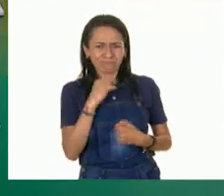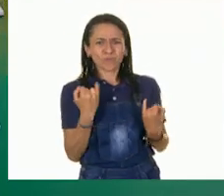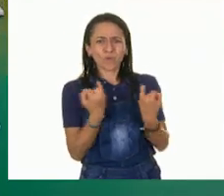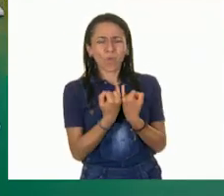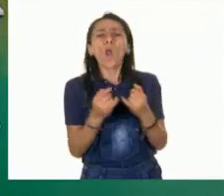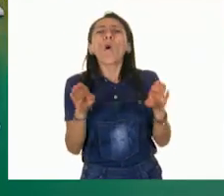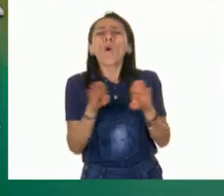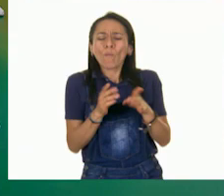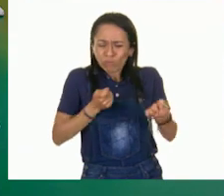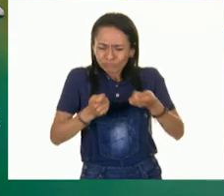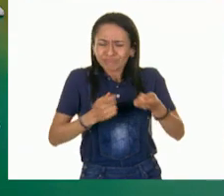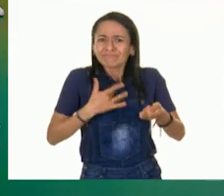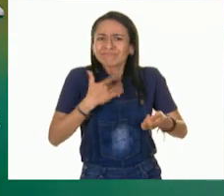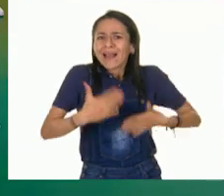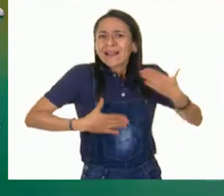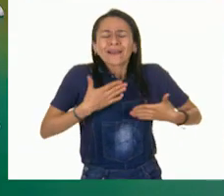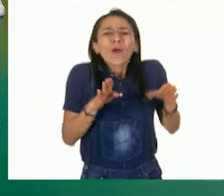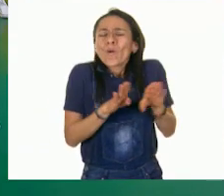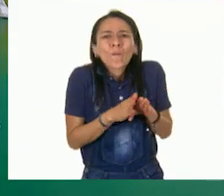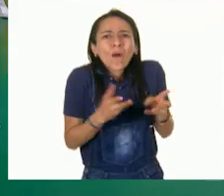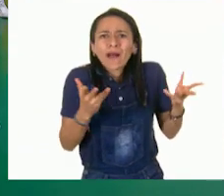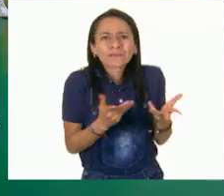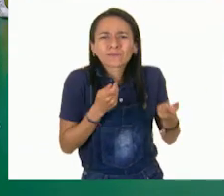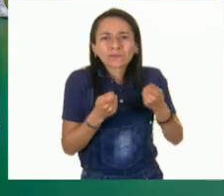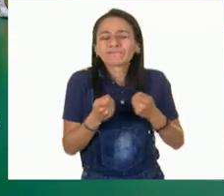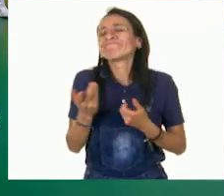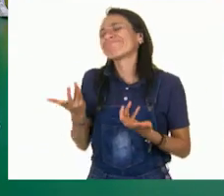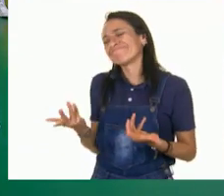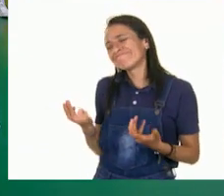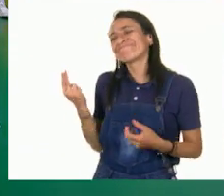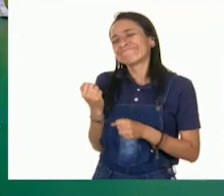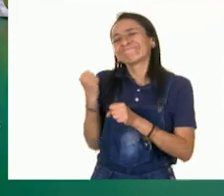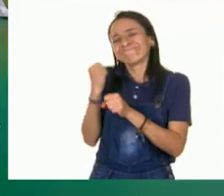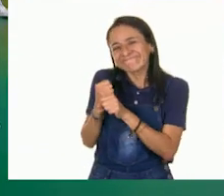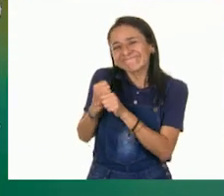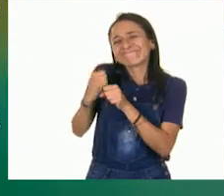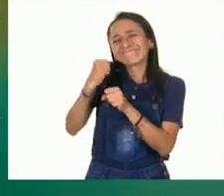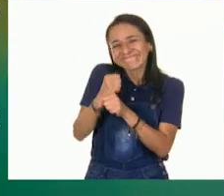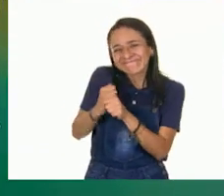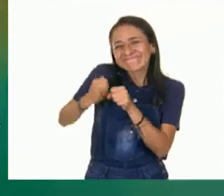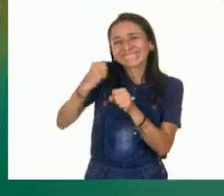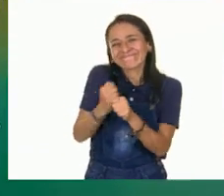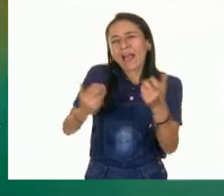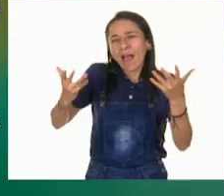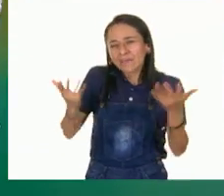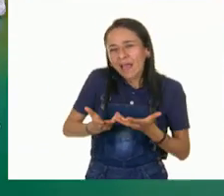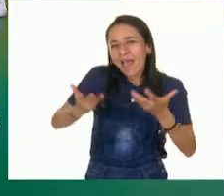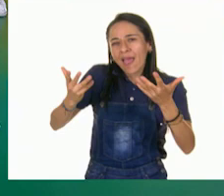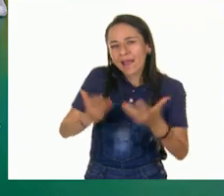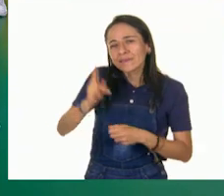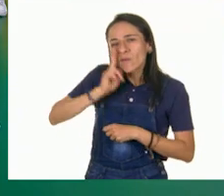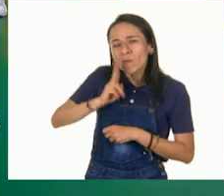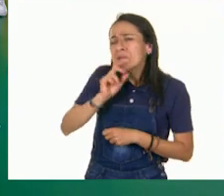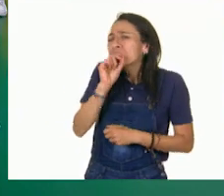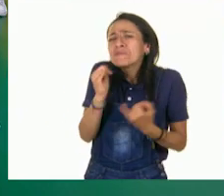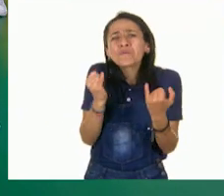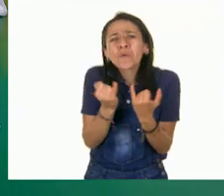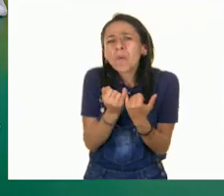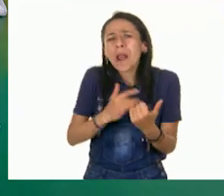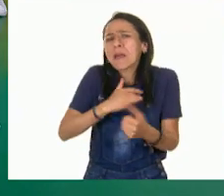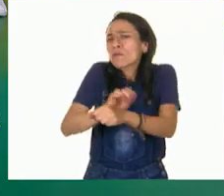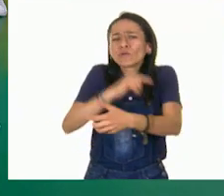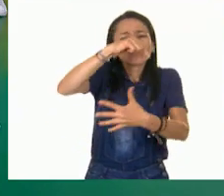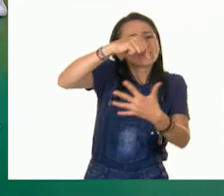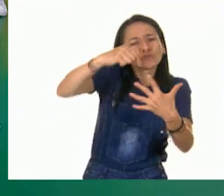práctica. Es cuestión de práctica. Todos tenemos que practicar. Allá en casita tienen que practicar también. Es igual que todas las demás emociones. Igual